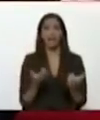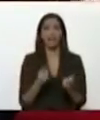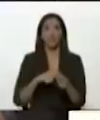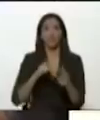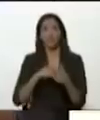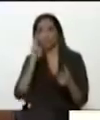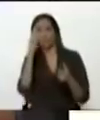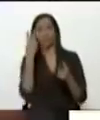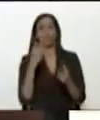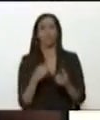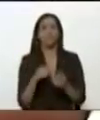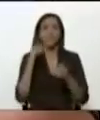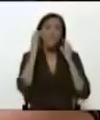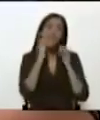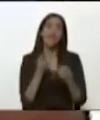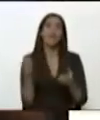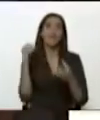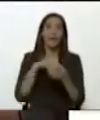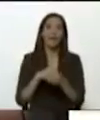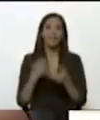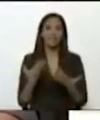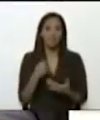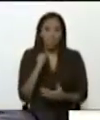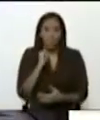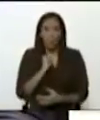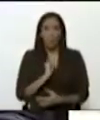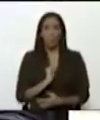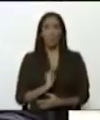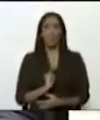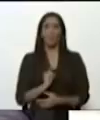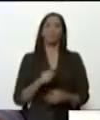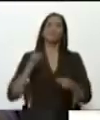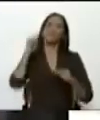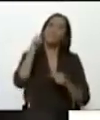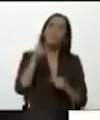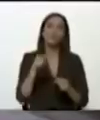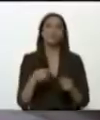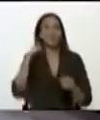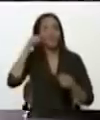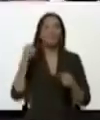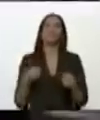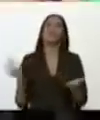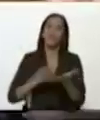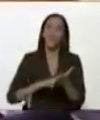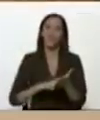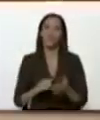Y Requesen, además, se hizo la liposucción y quedó más flaco que tú. Vamos al video y ya regresamos.